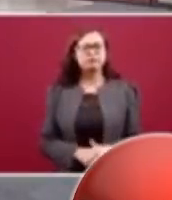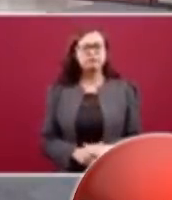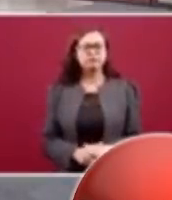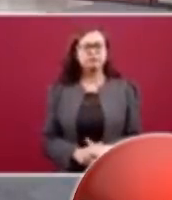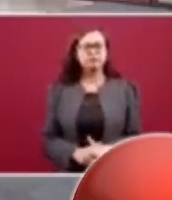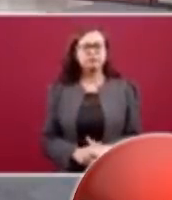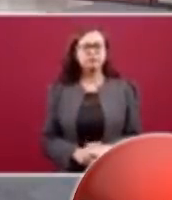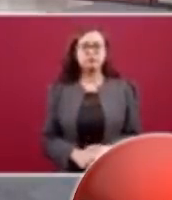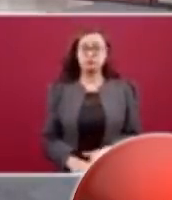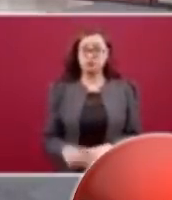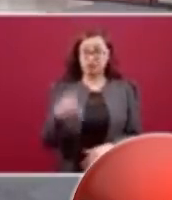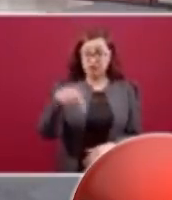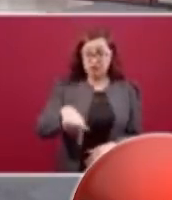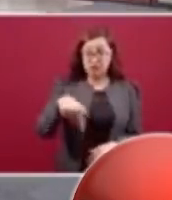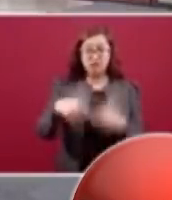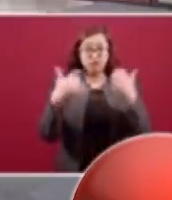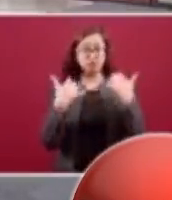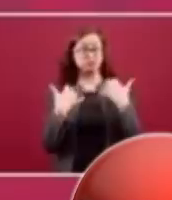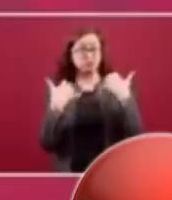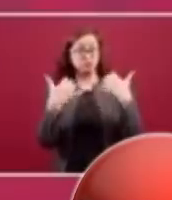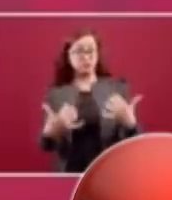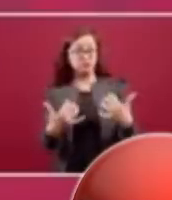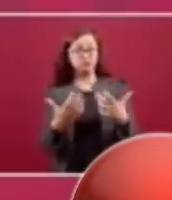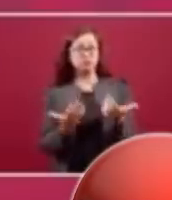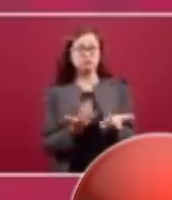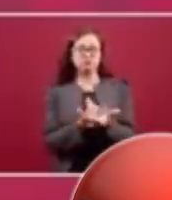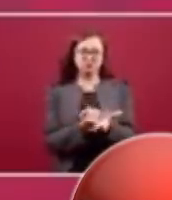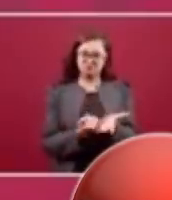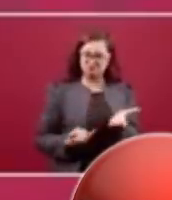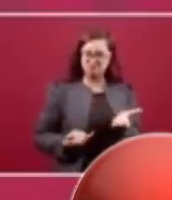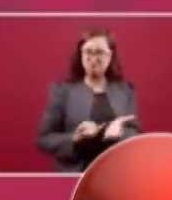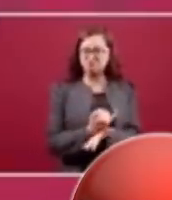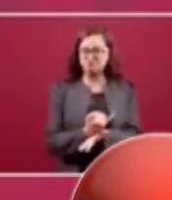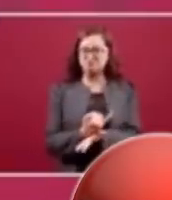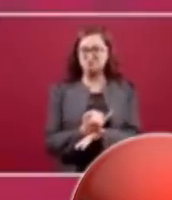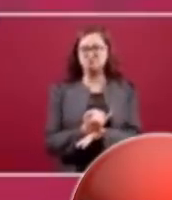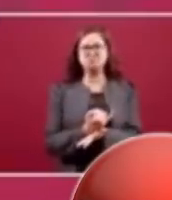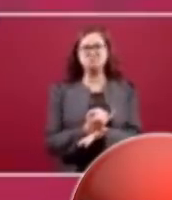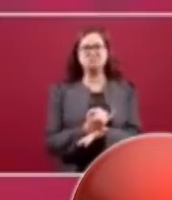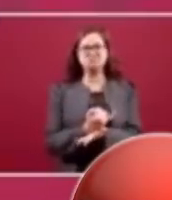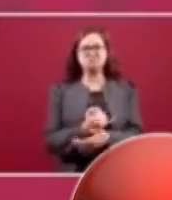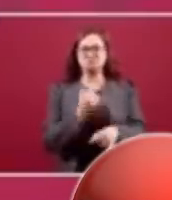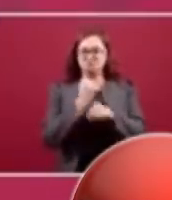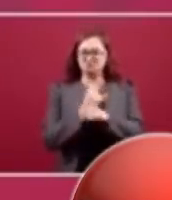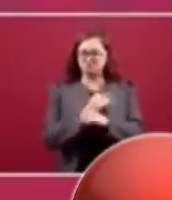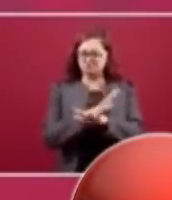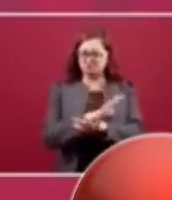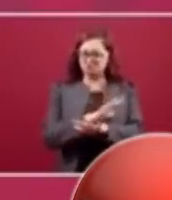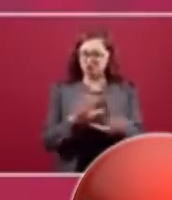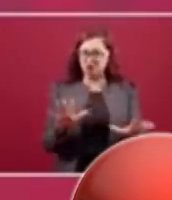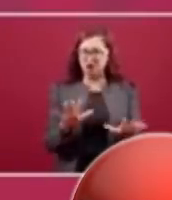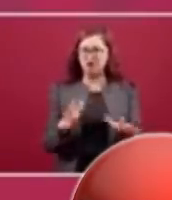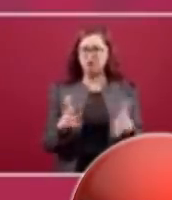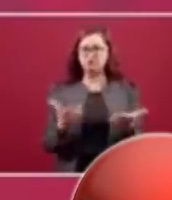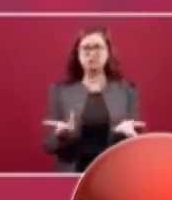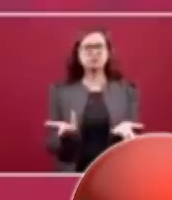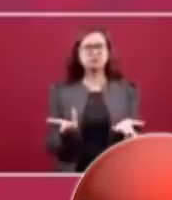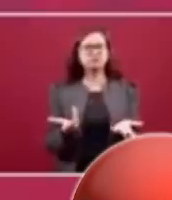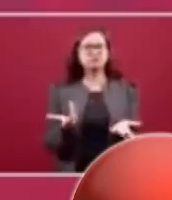que se hace, se toman decisiones, se da información que